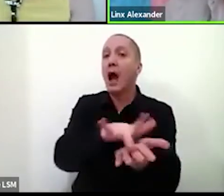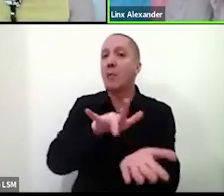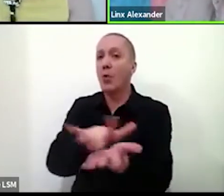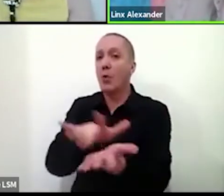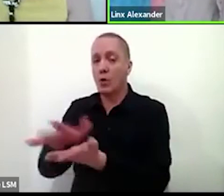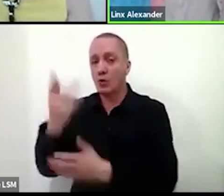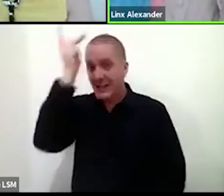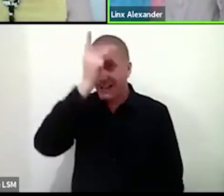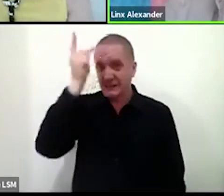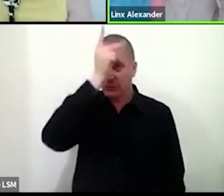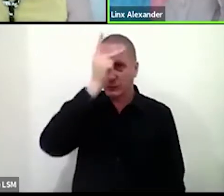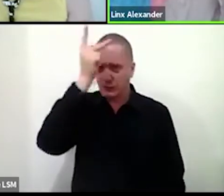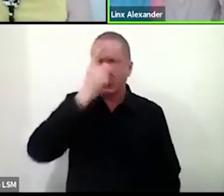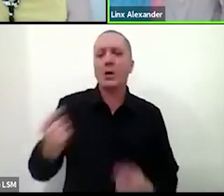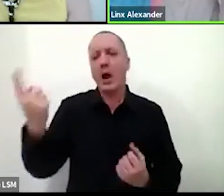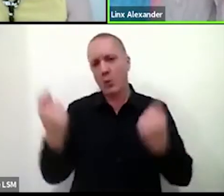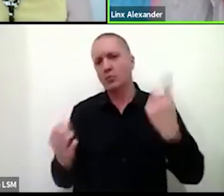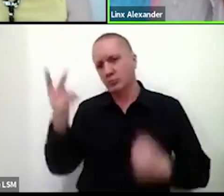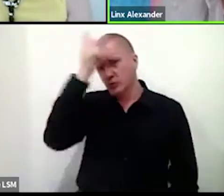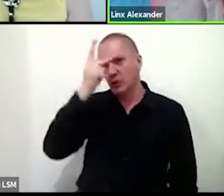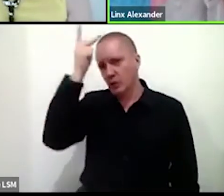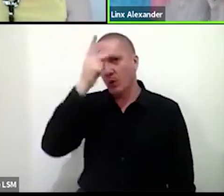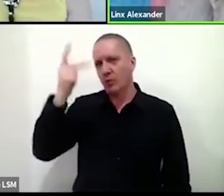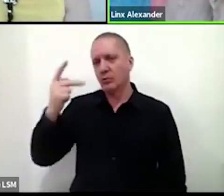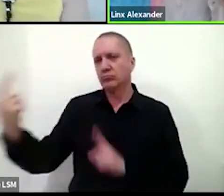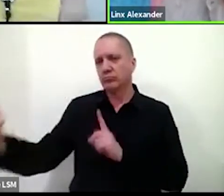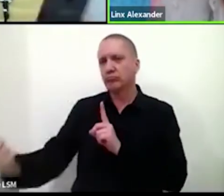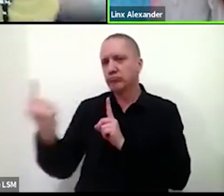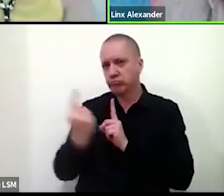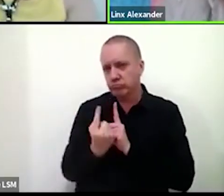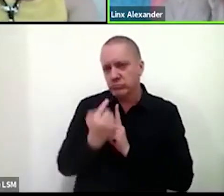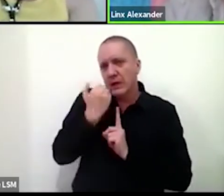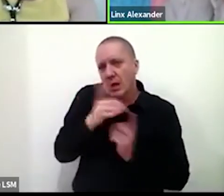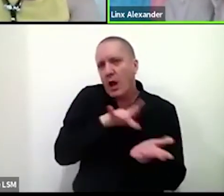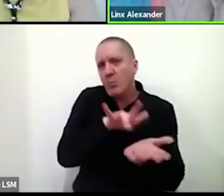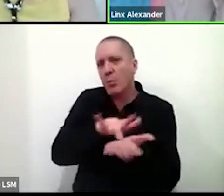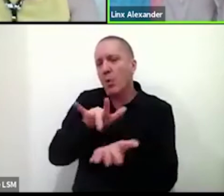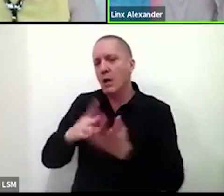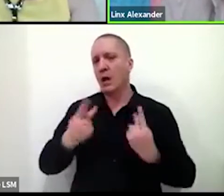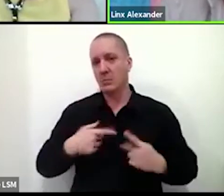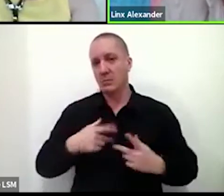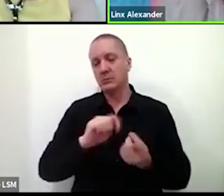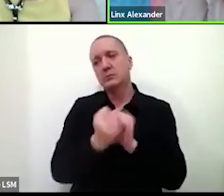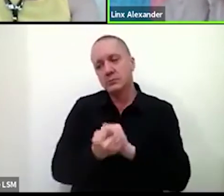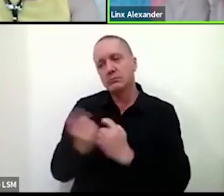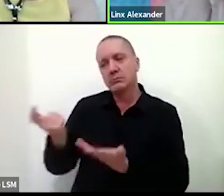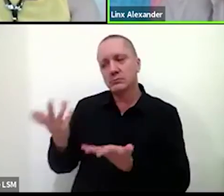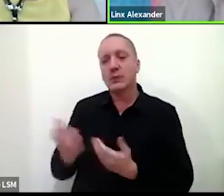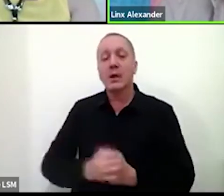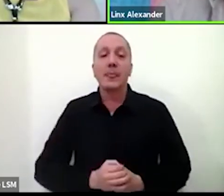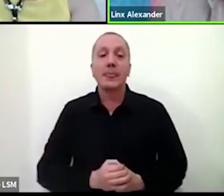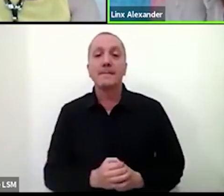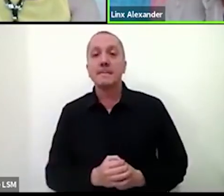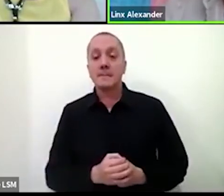con psicólogos aliados que se han acercado queriendo ayudar a la comunidad trans en este momento tan difícil. En estos grupos